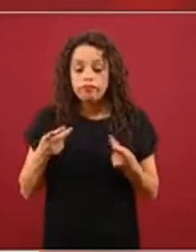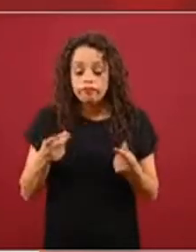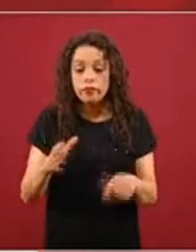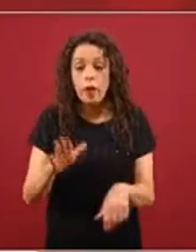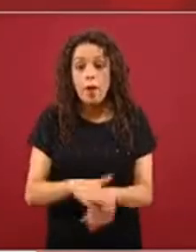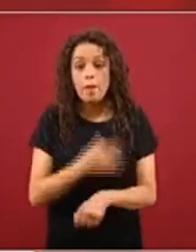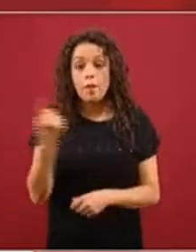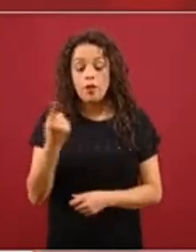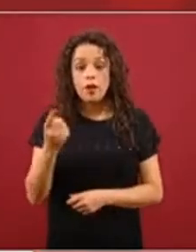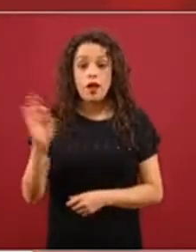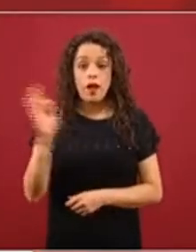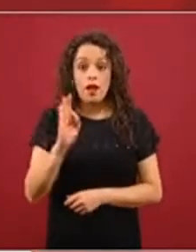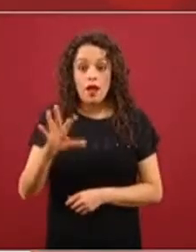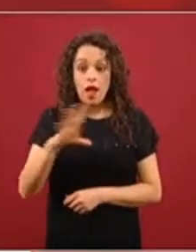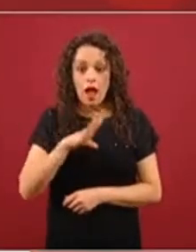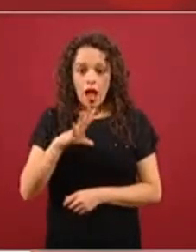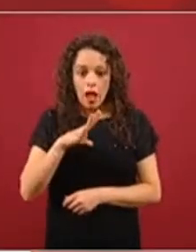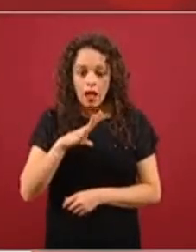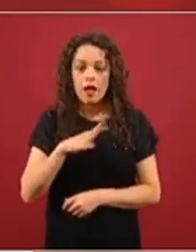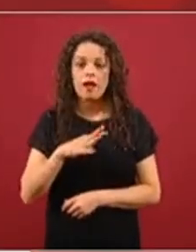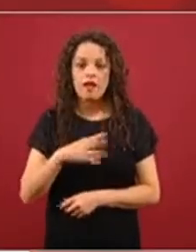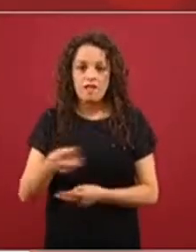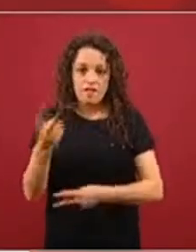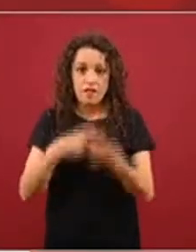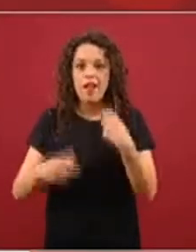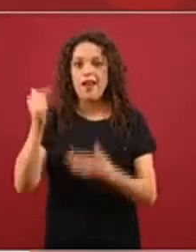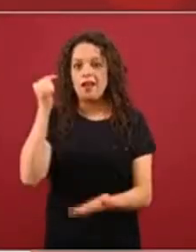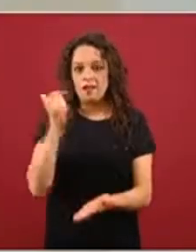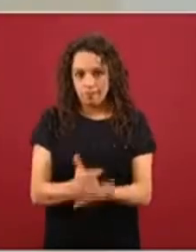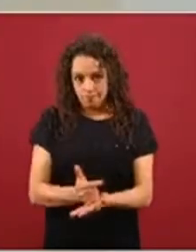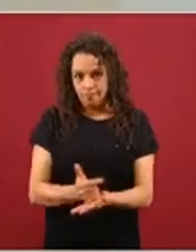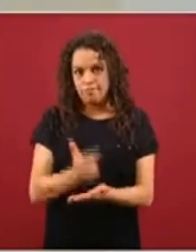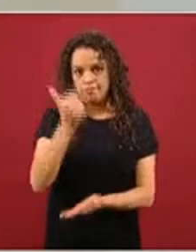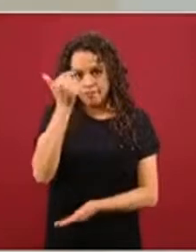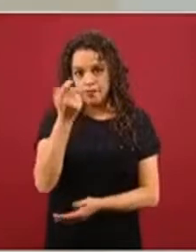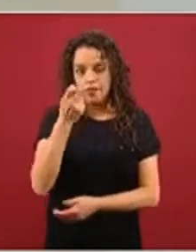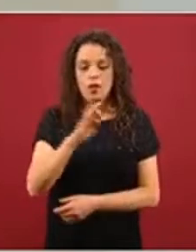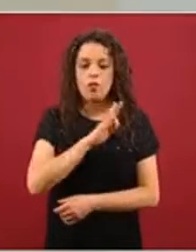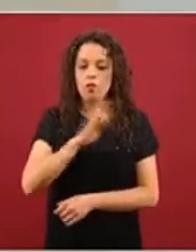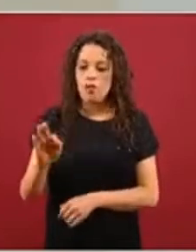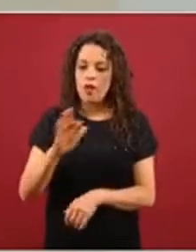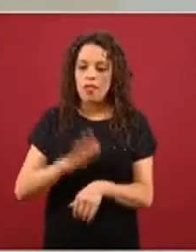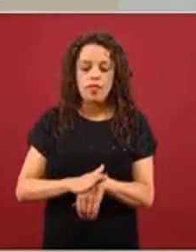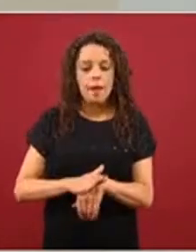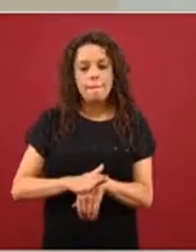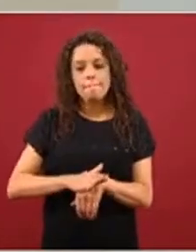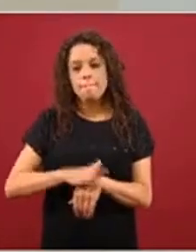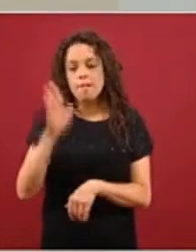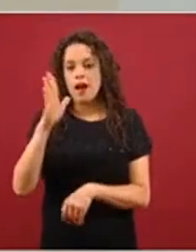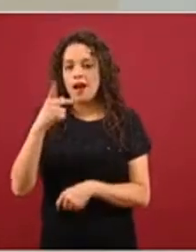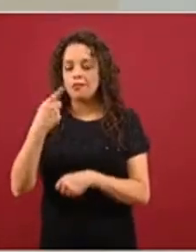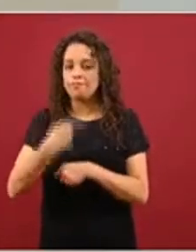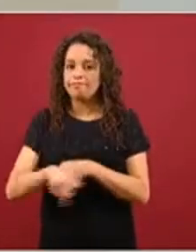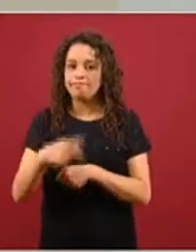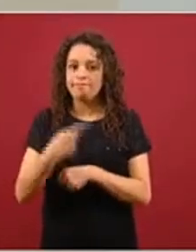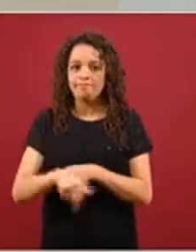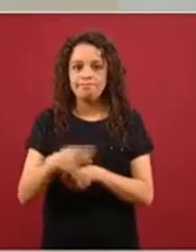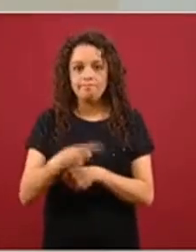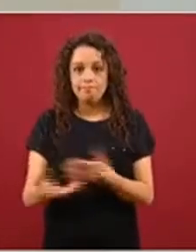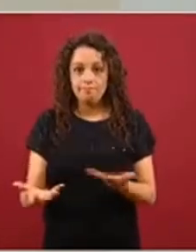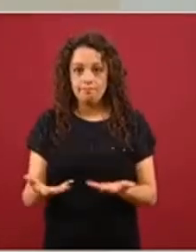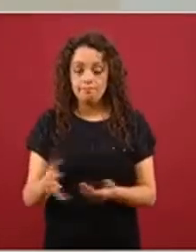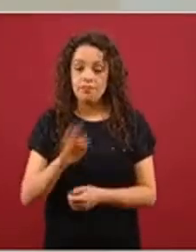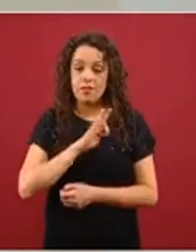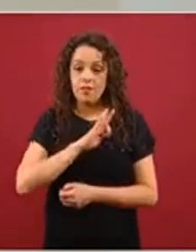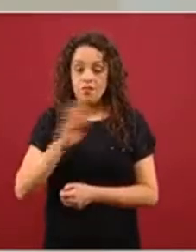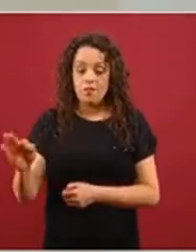probabilidad de presentarse en la forma grave y por lo tanto un mayor riesgo de tener un mal desenlace, un desenlace eventualmente